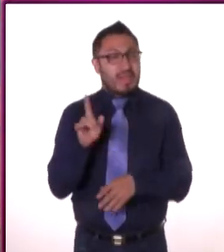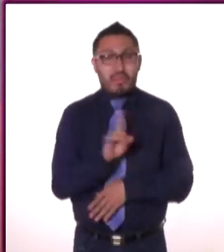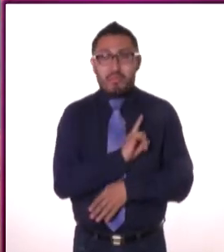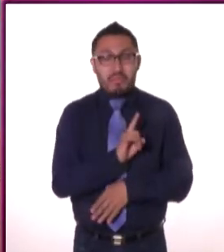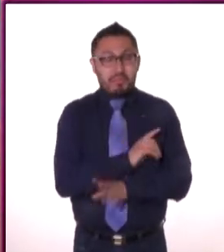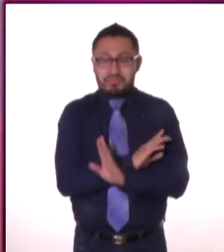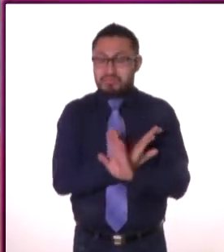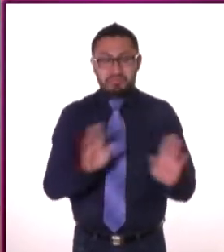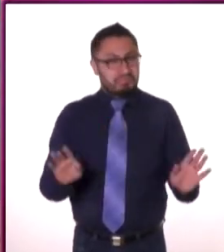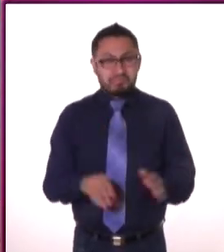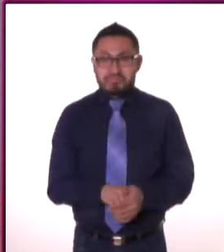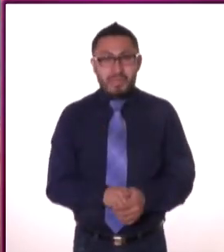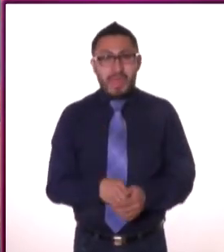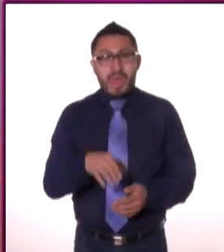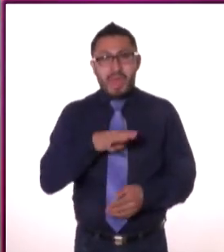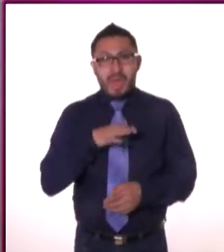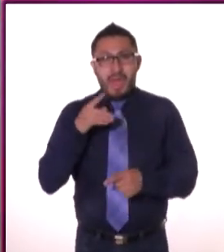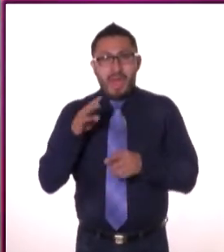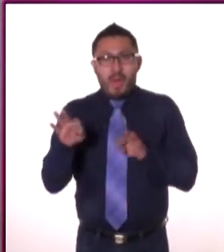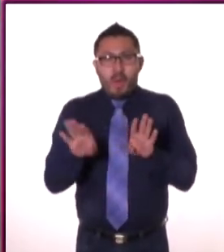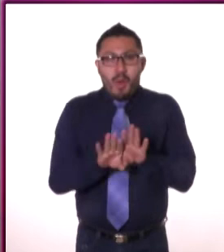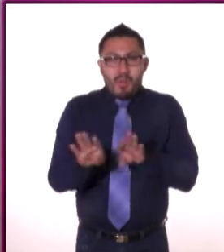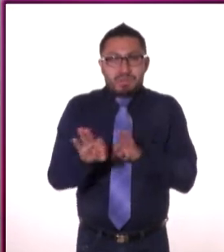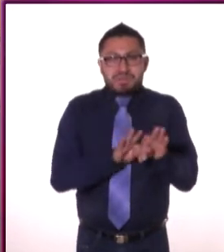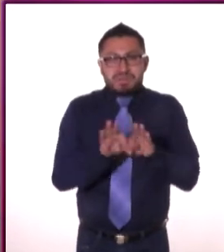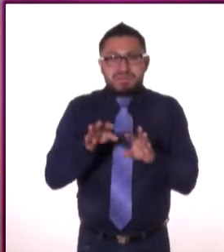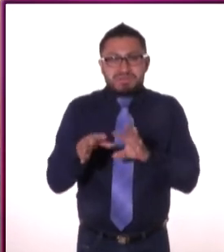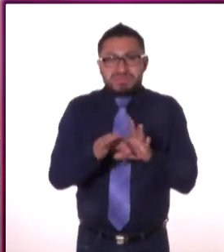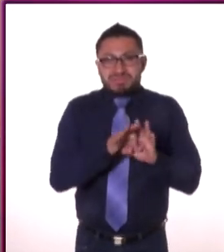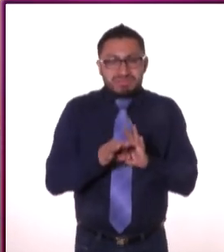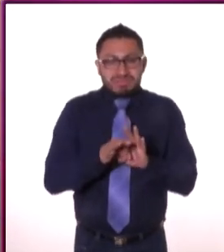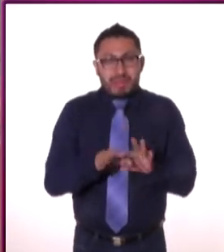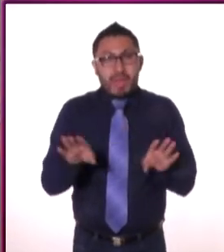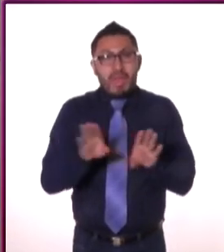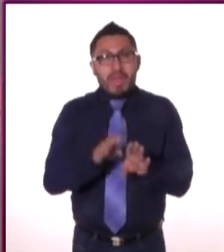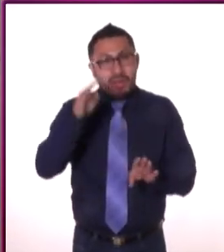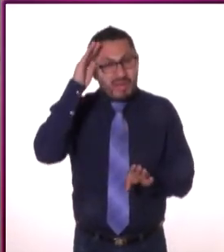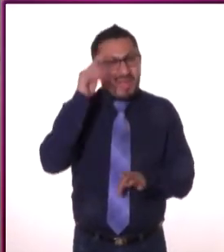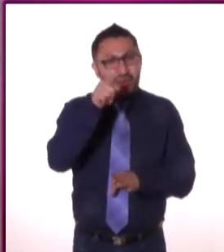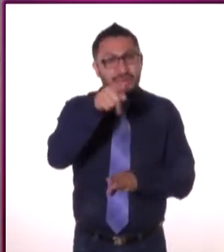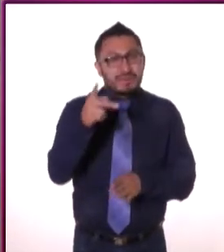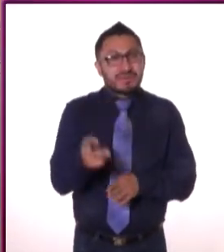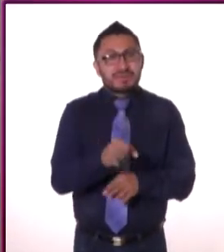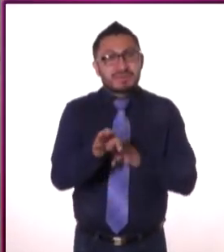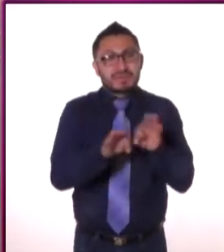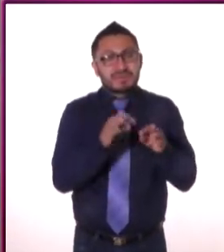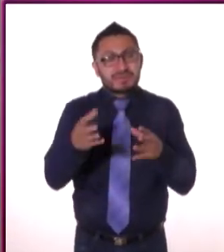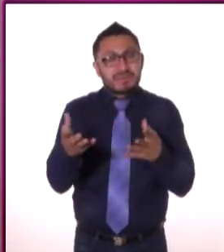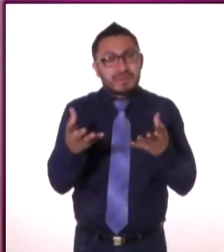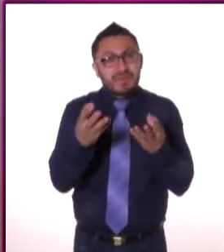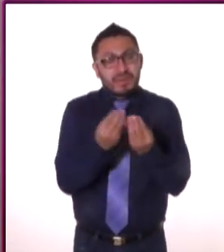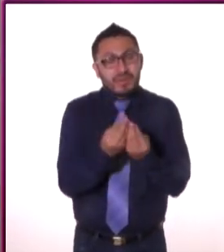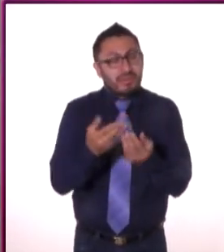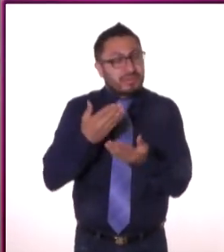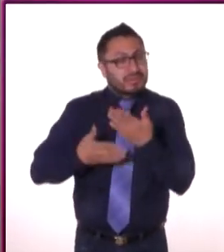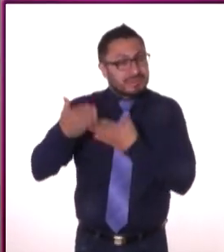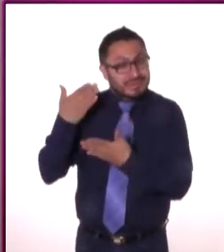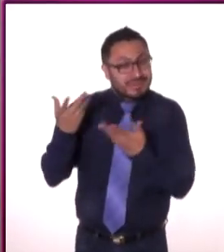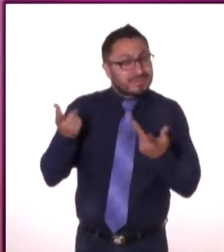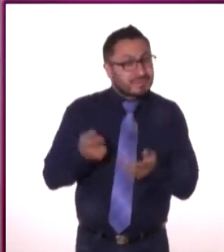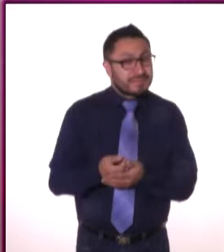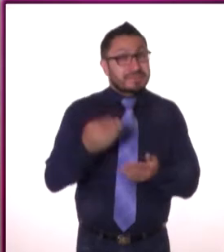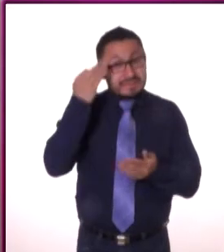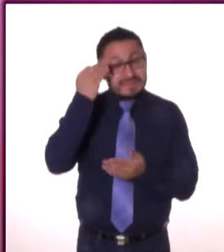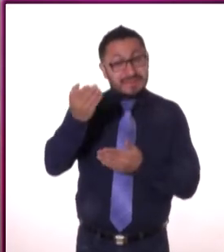no trabajaban solas, ¿no? Había un trabajo ahí colaborativo. ¿Cómo piensa usted que era el trabajo colaborativo en aquellas